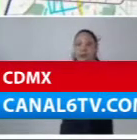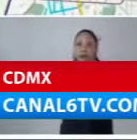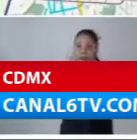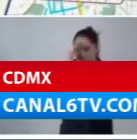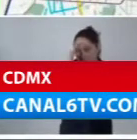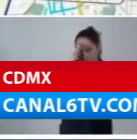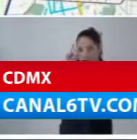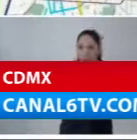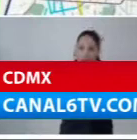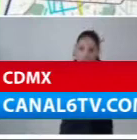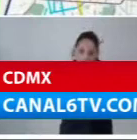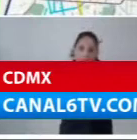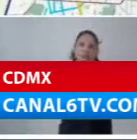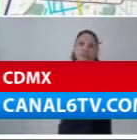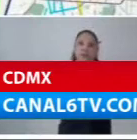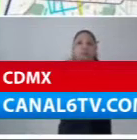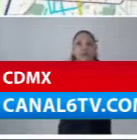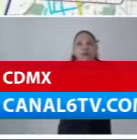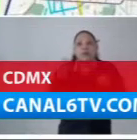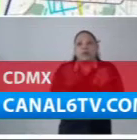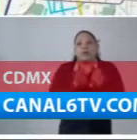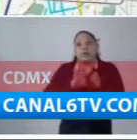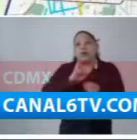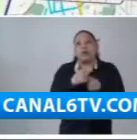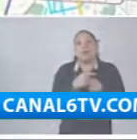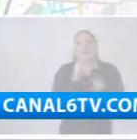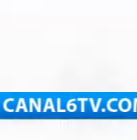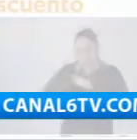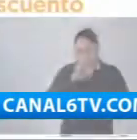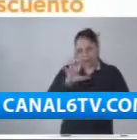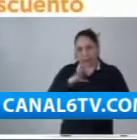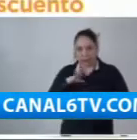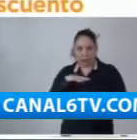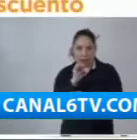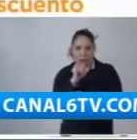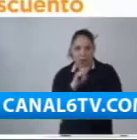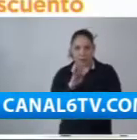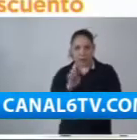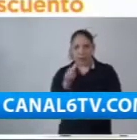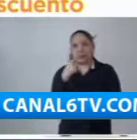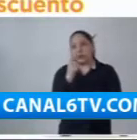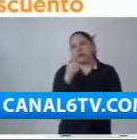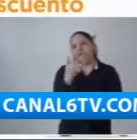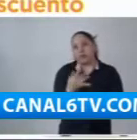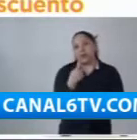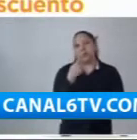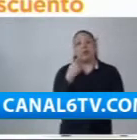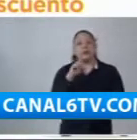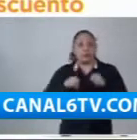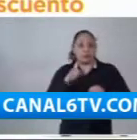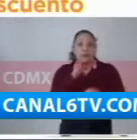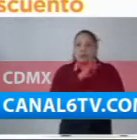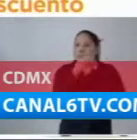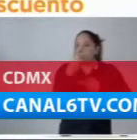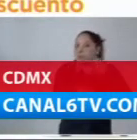les sea posible, usar la bicicleta como una alternativa al transporte público. Finalmente, como último beneficio, el funcionario